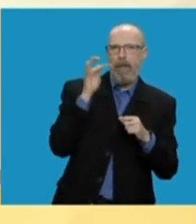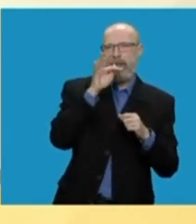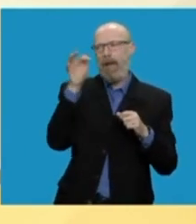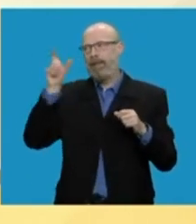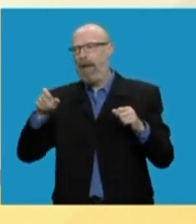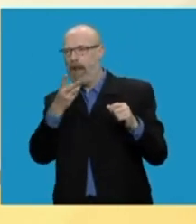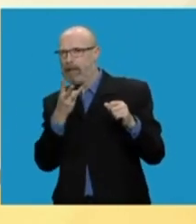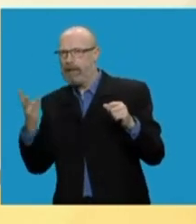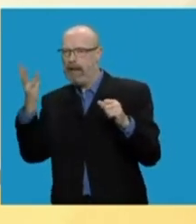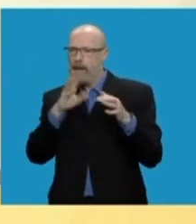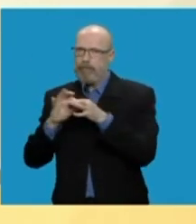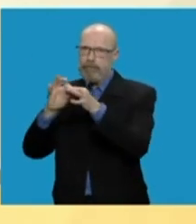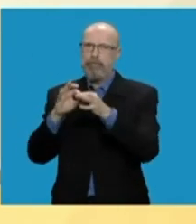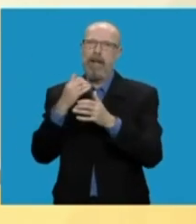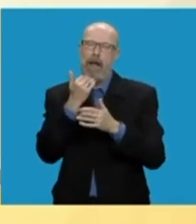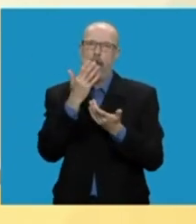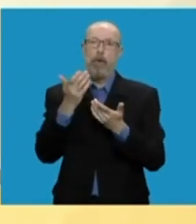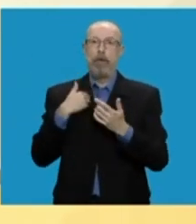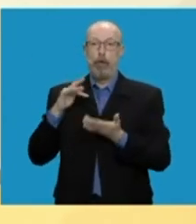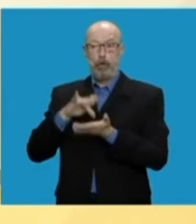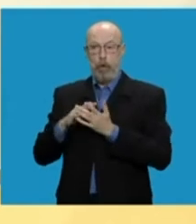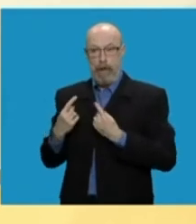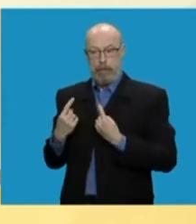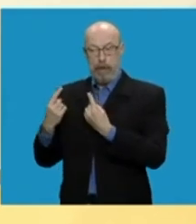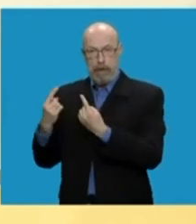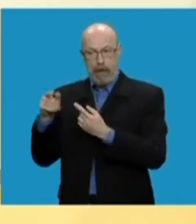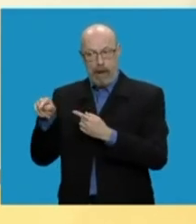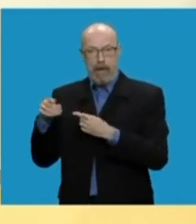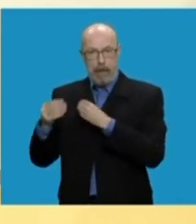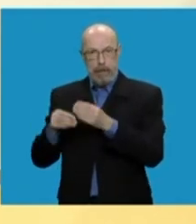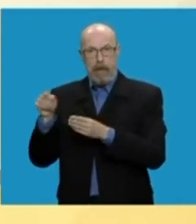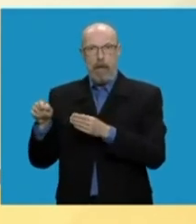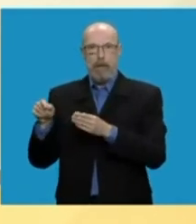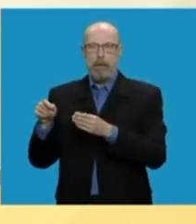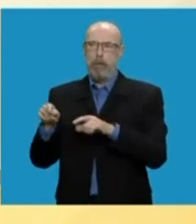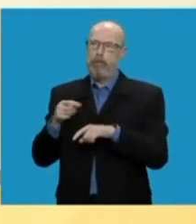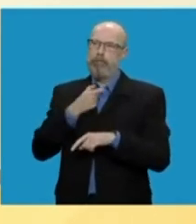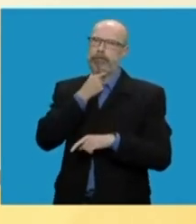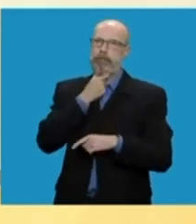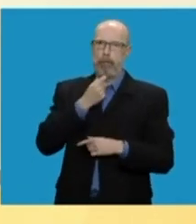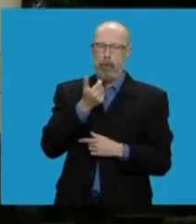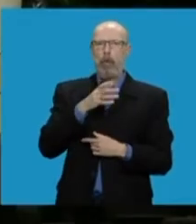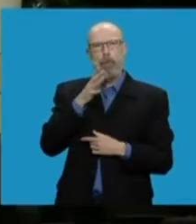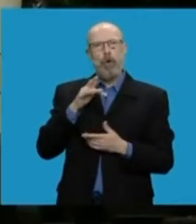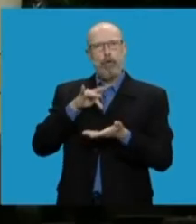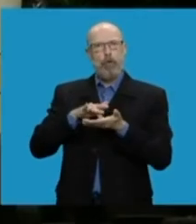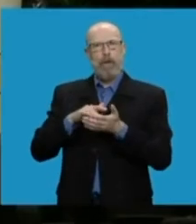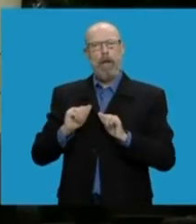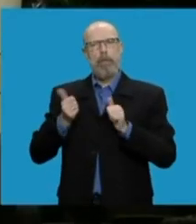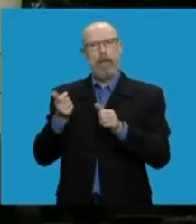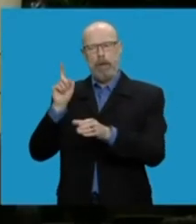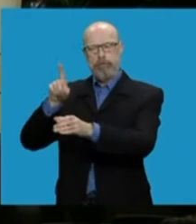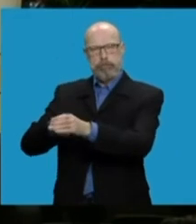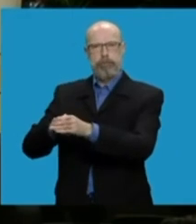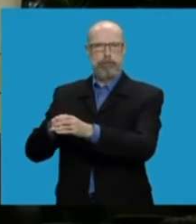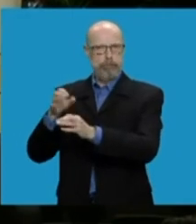primera que yo hice, pues me vi con la soga al cuello, porque cuando llegué a formalizar mi inscripción